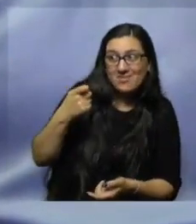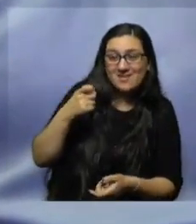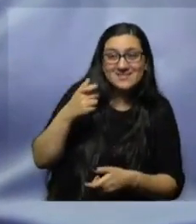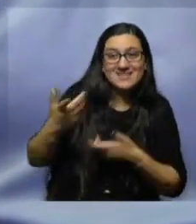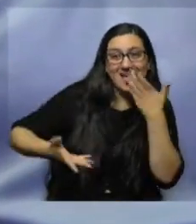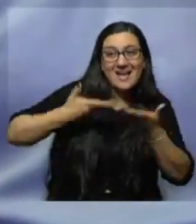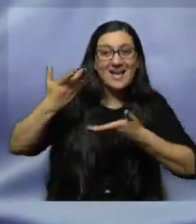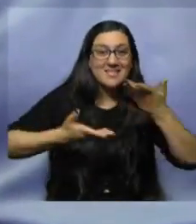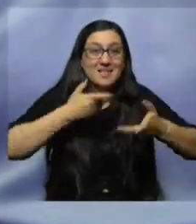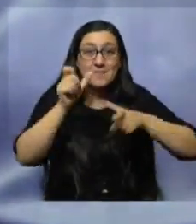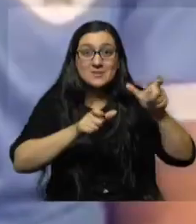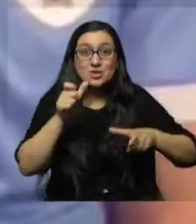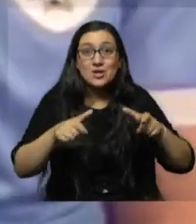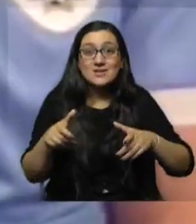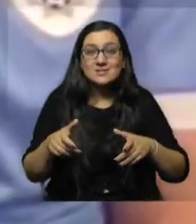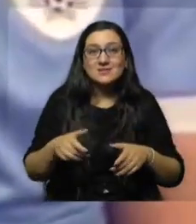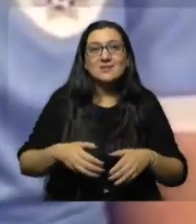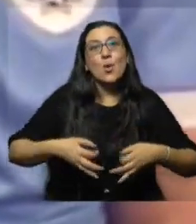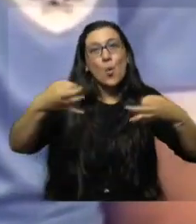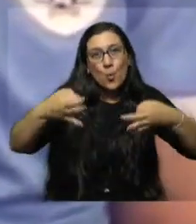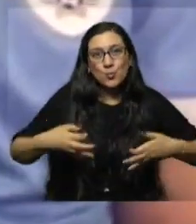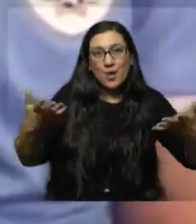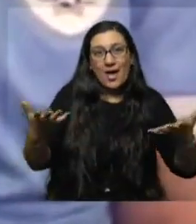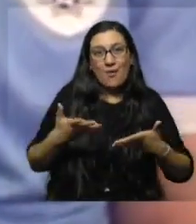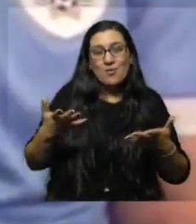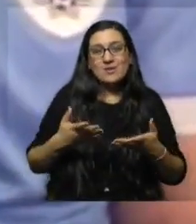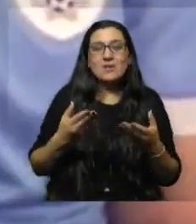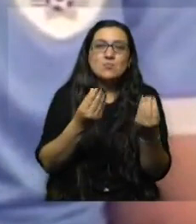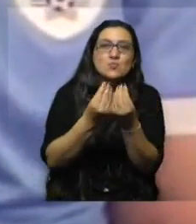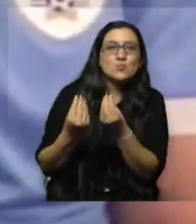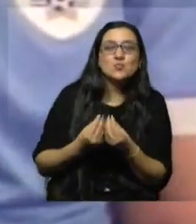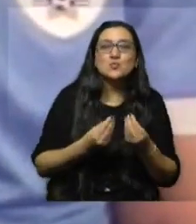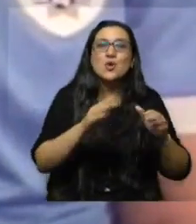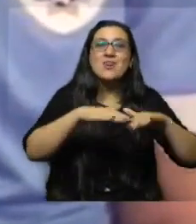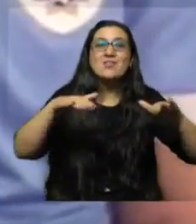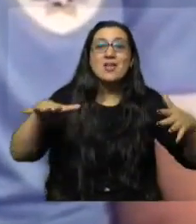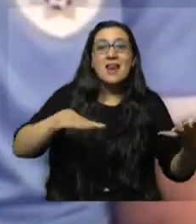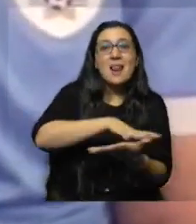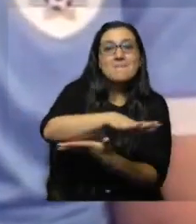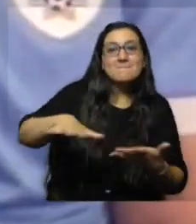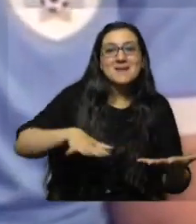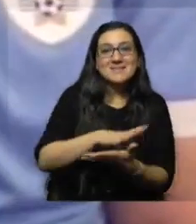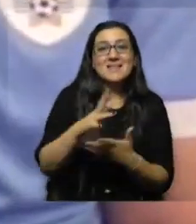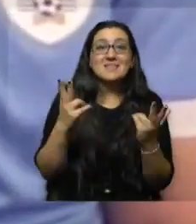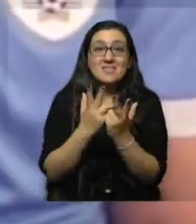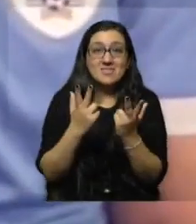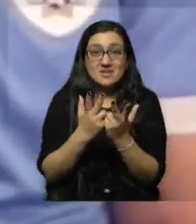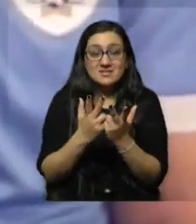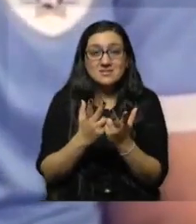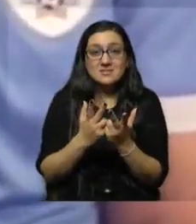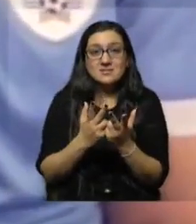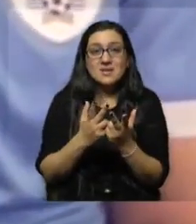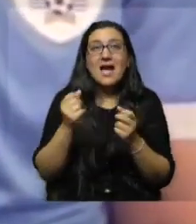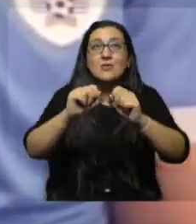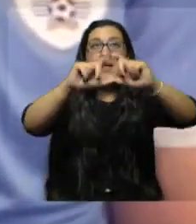siguen? Mirá, justito ahora estamos con varios gurises en la Plaza 33, y hay una